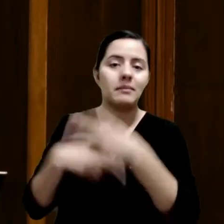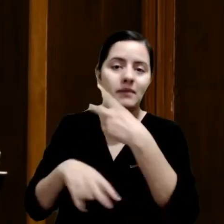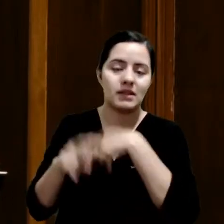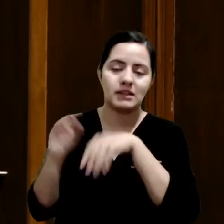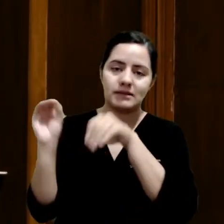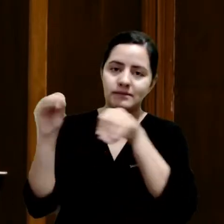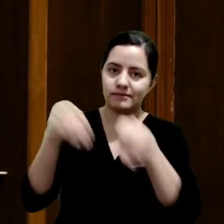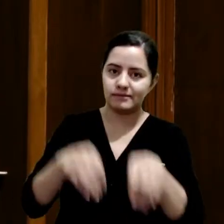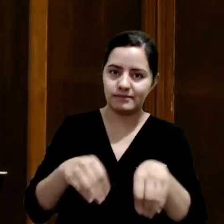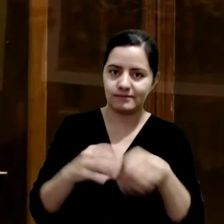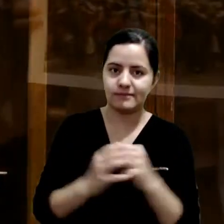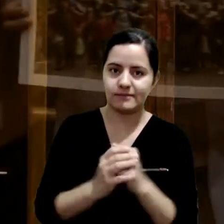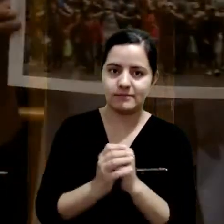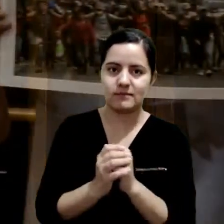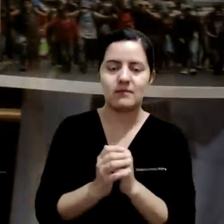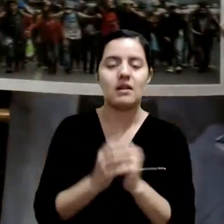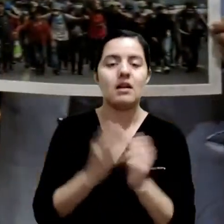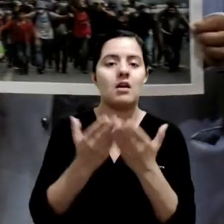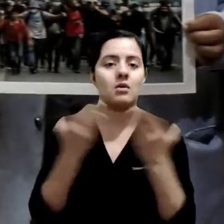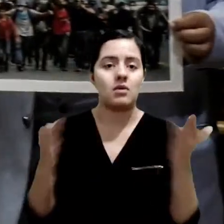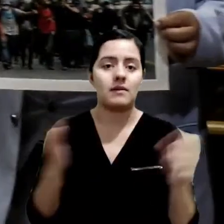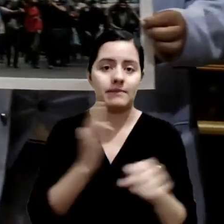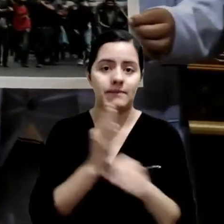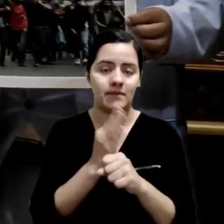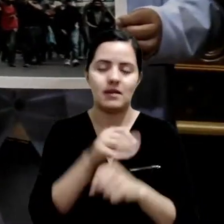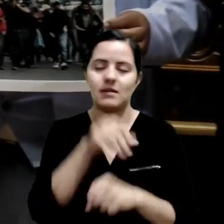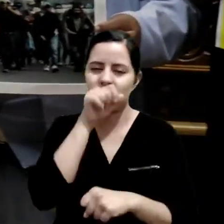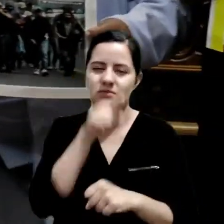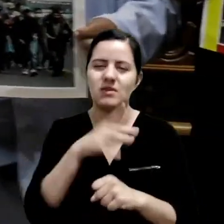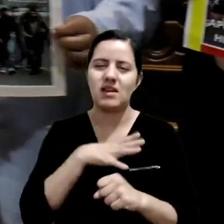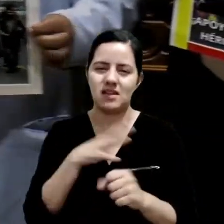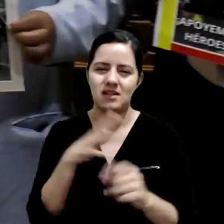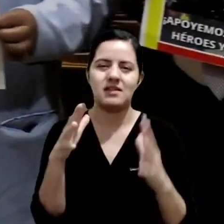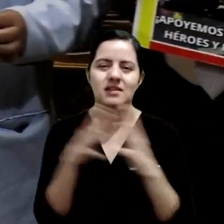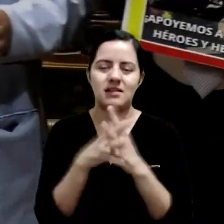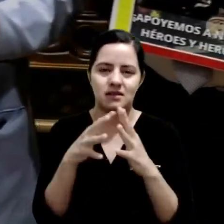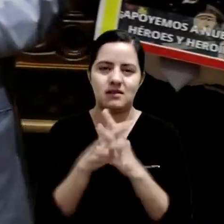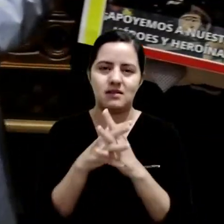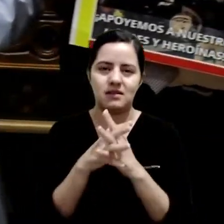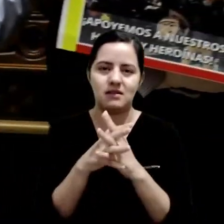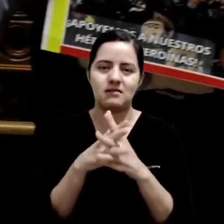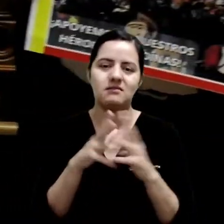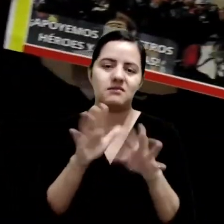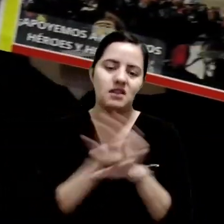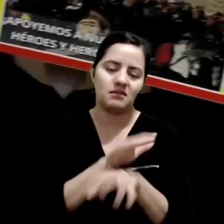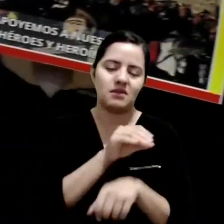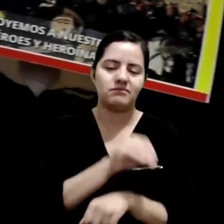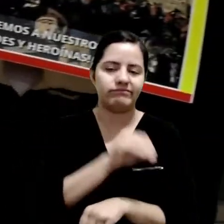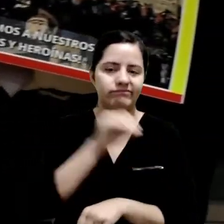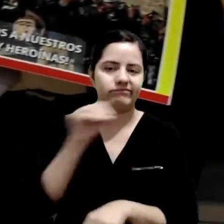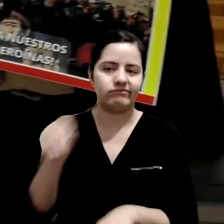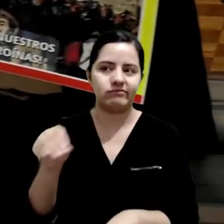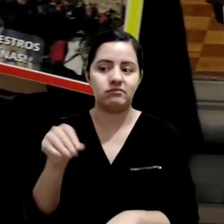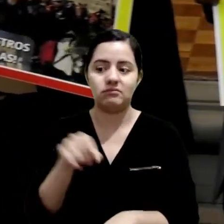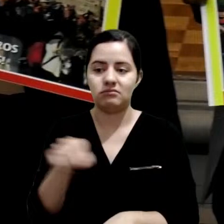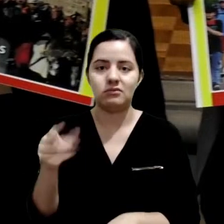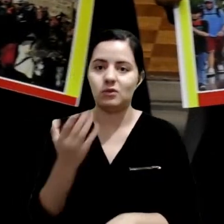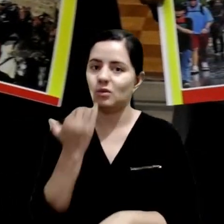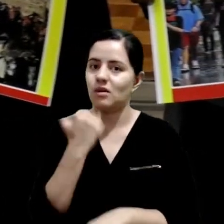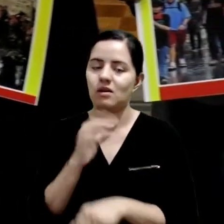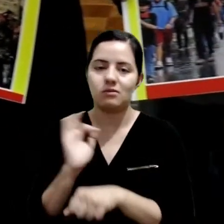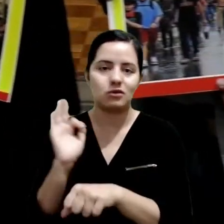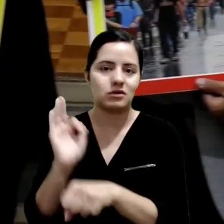conflictos bélicos en la actualidad y que carecían por completo de cualquier protección legal